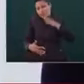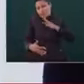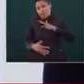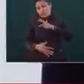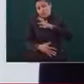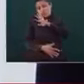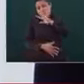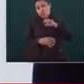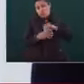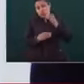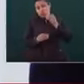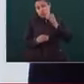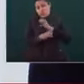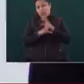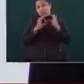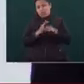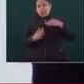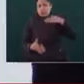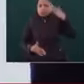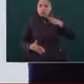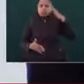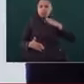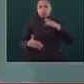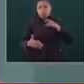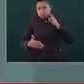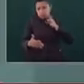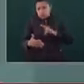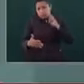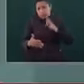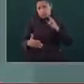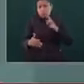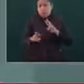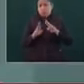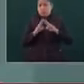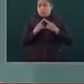de muchas cosas y me sirve